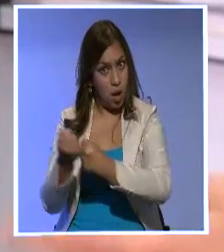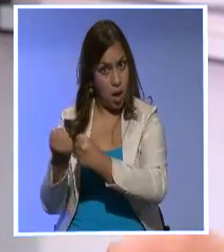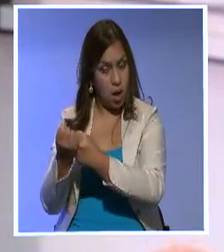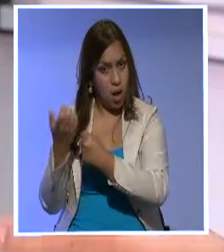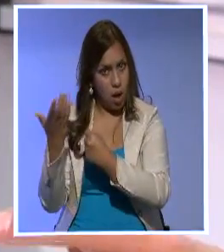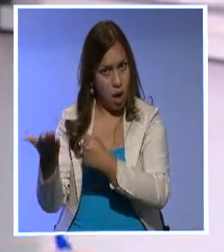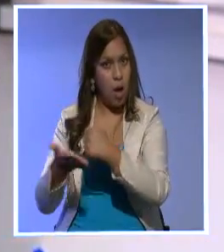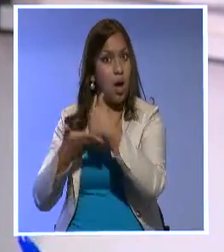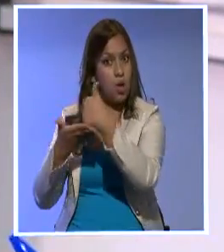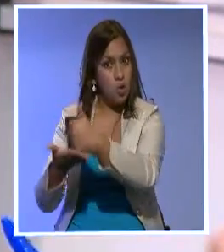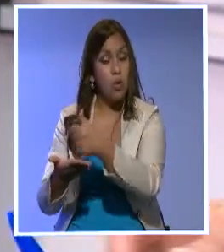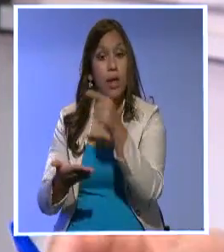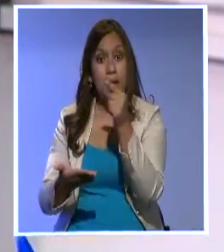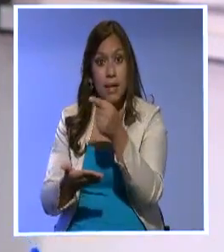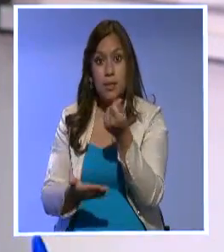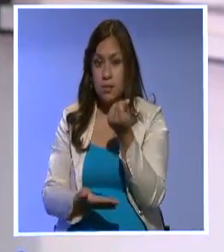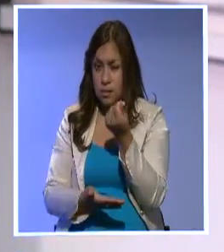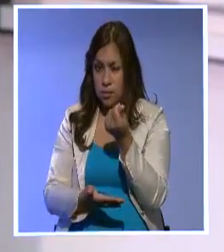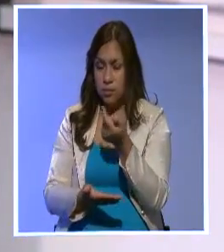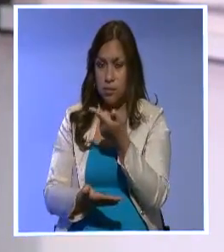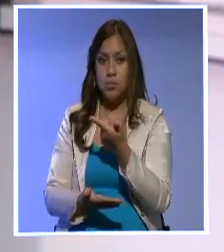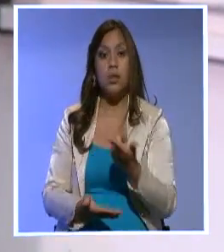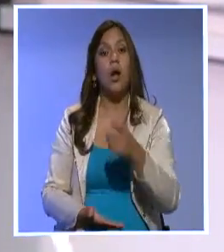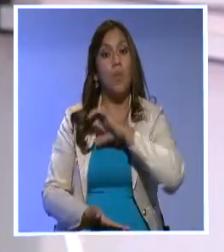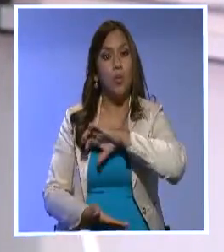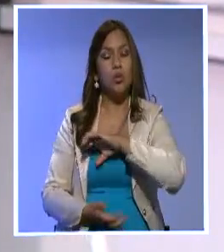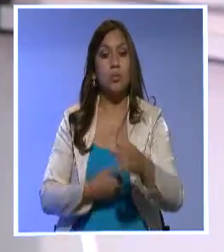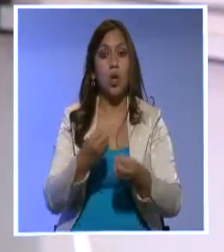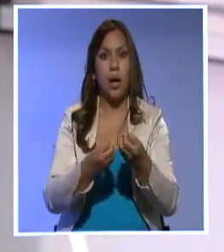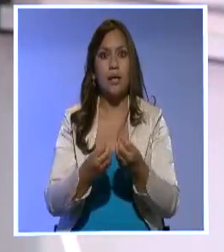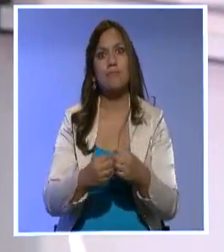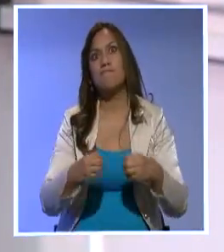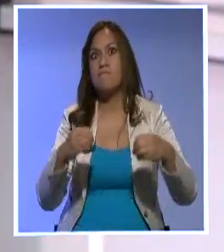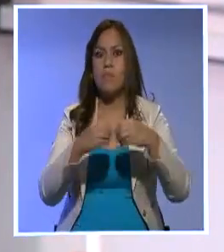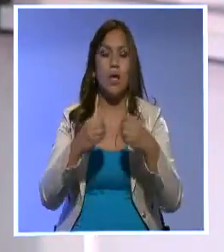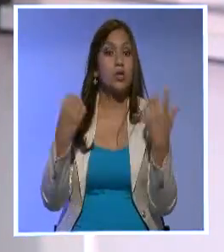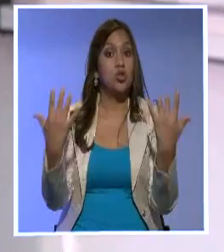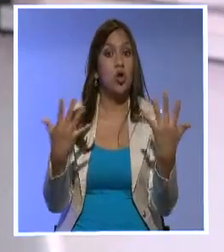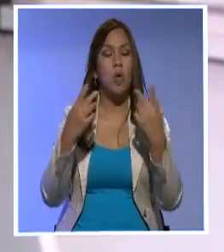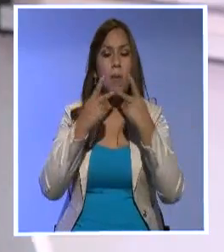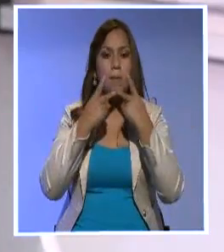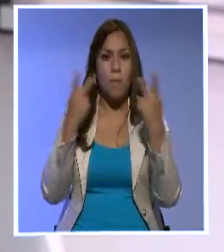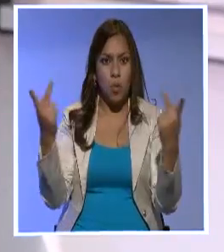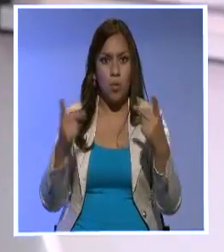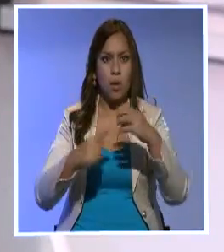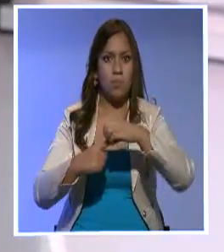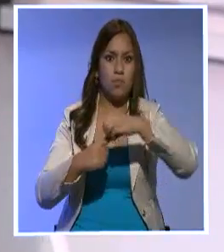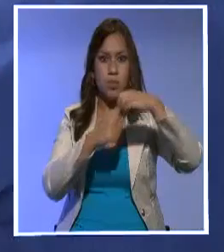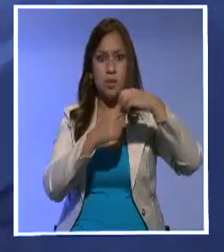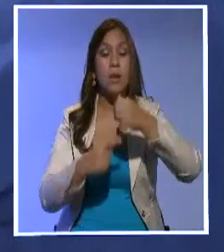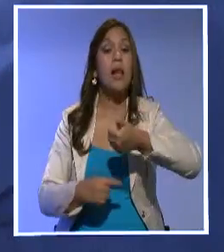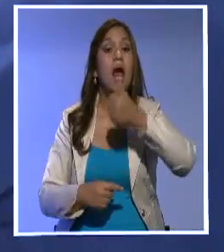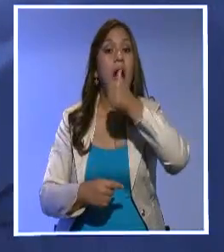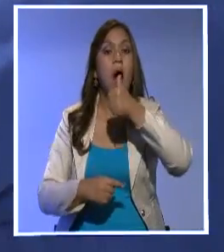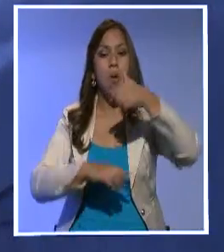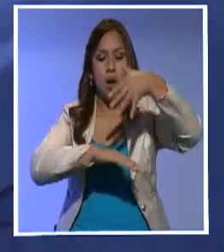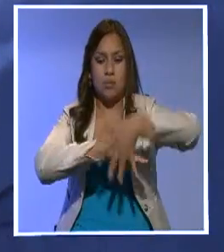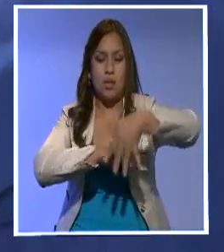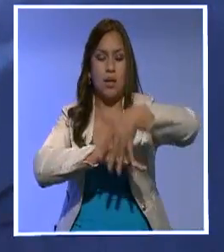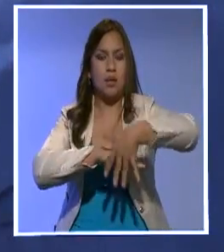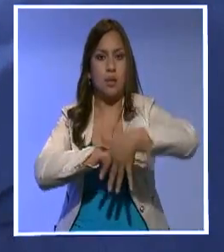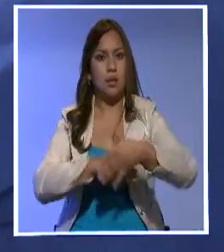aclararse directamente se revierten más obra pública pero principalmente a lograr pública de agua potable y alcantarillado